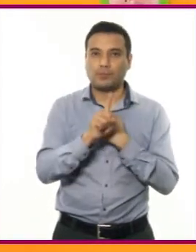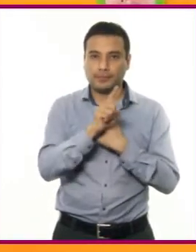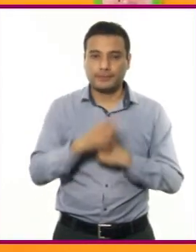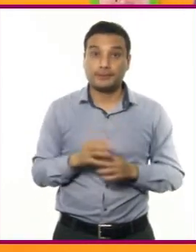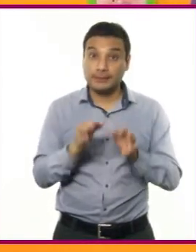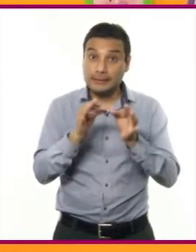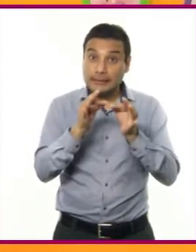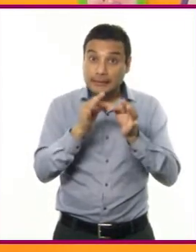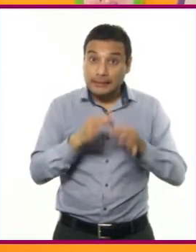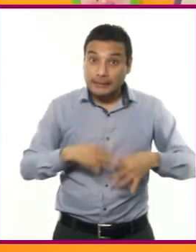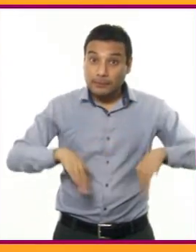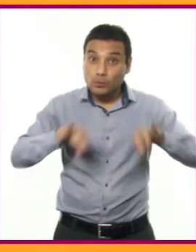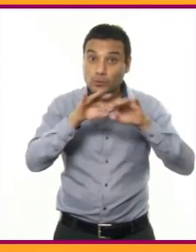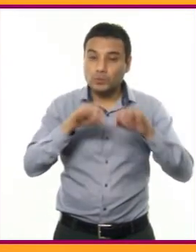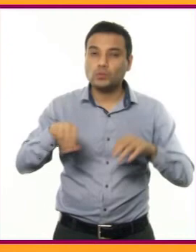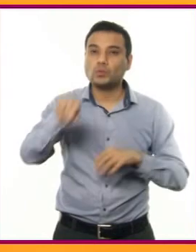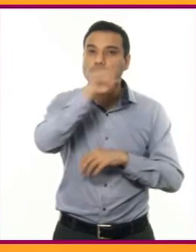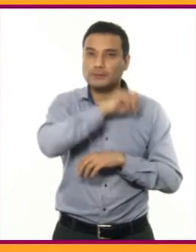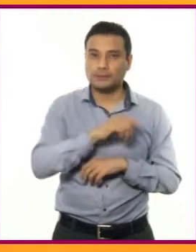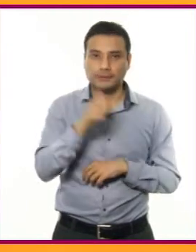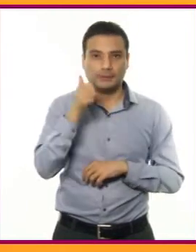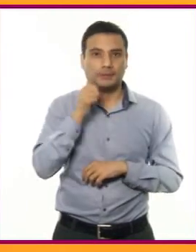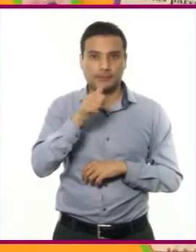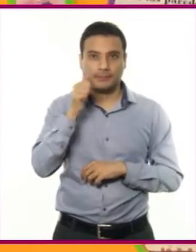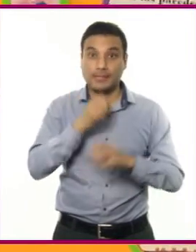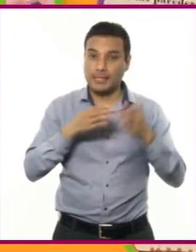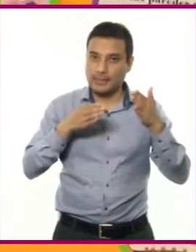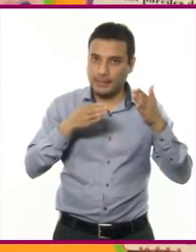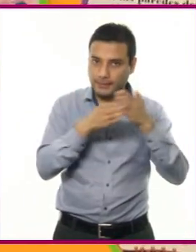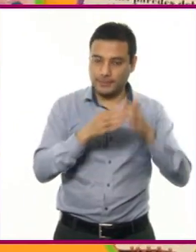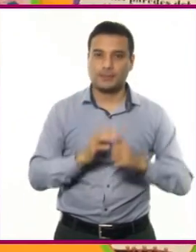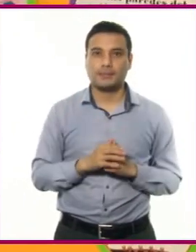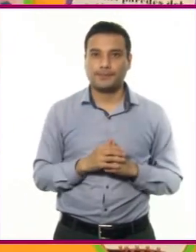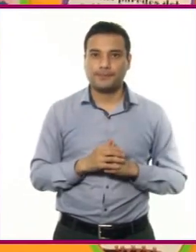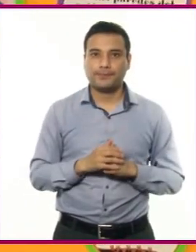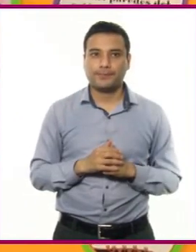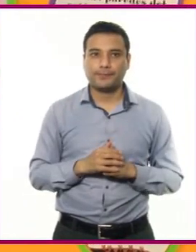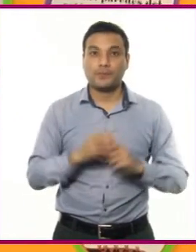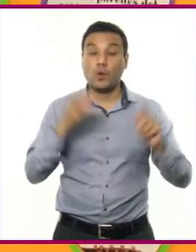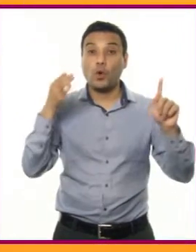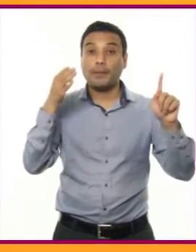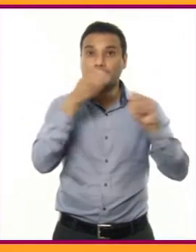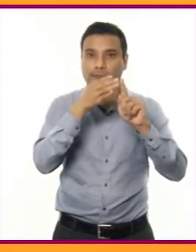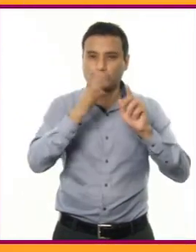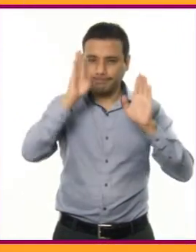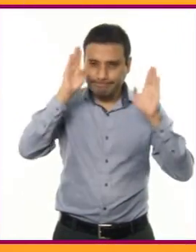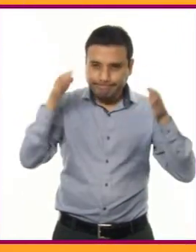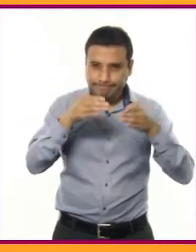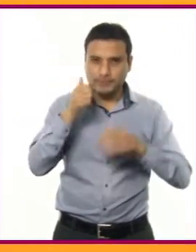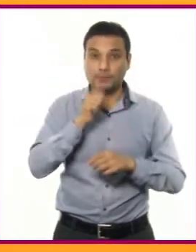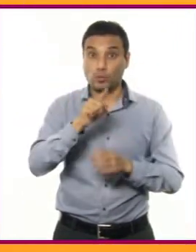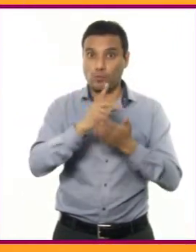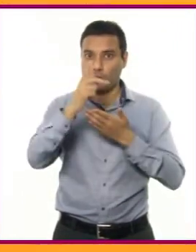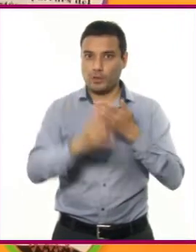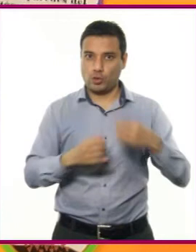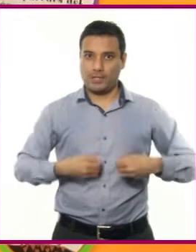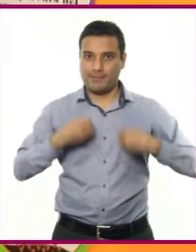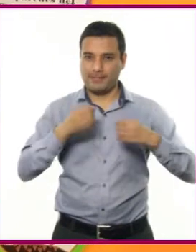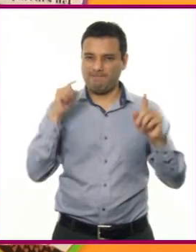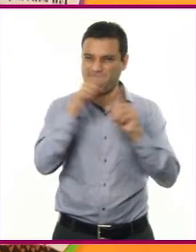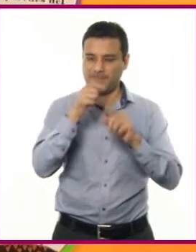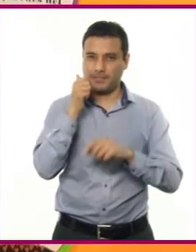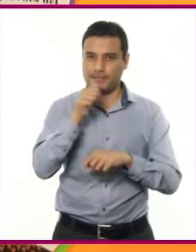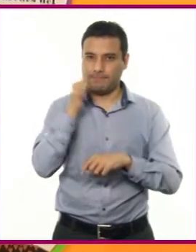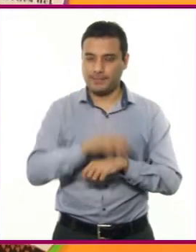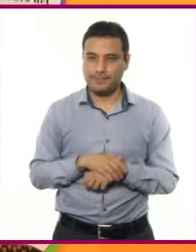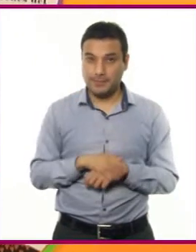importante que ustedes mismos se pongan límites, se centren en sus objetivos y proyecto de vida y eviten